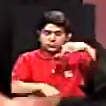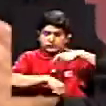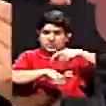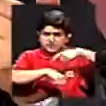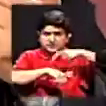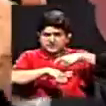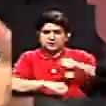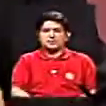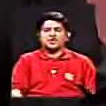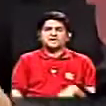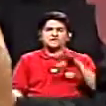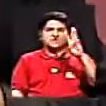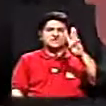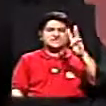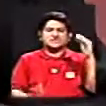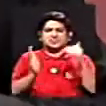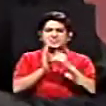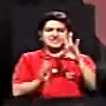momento por